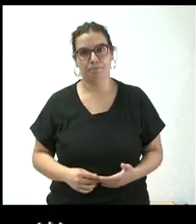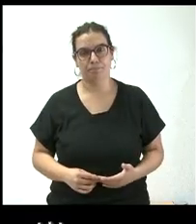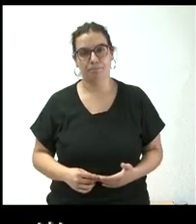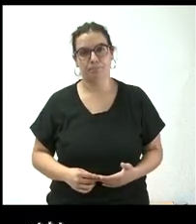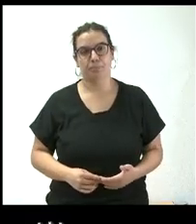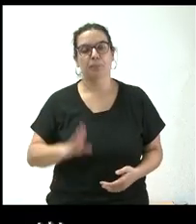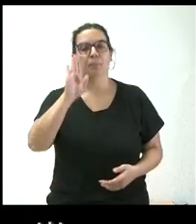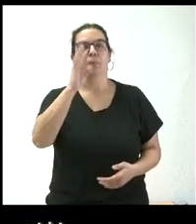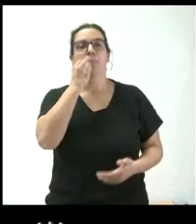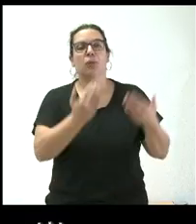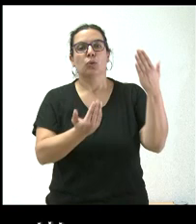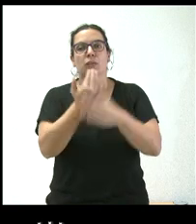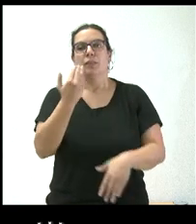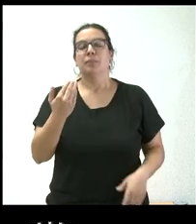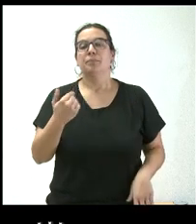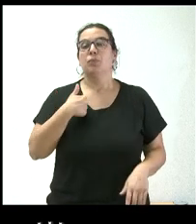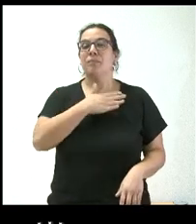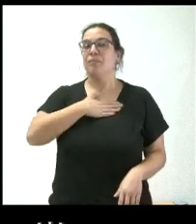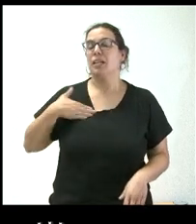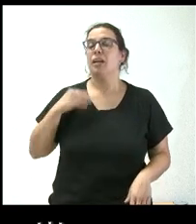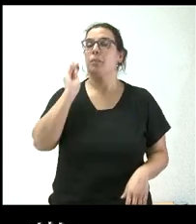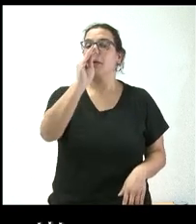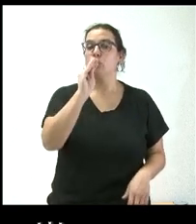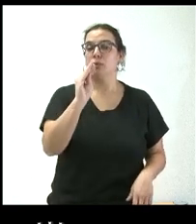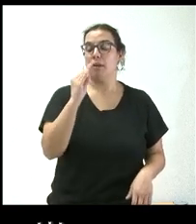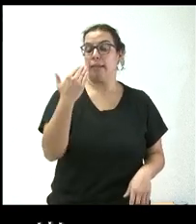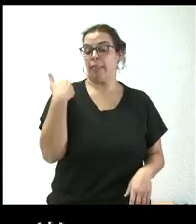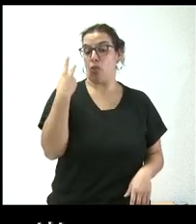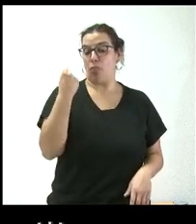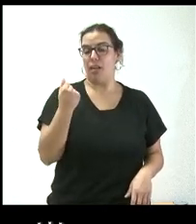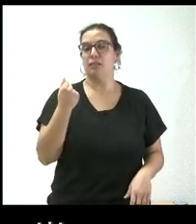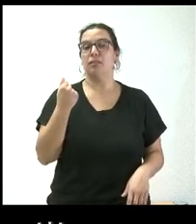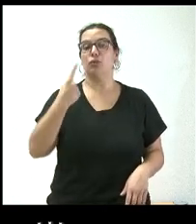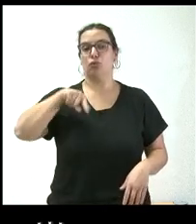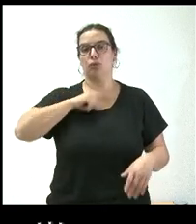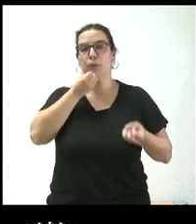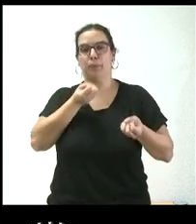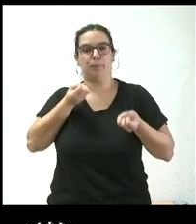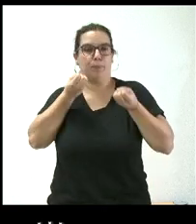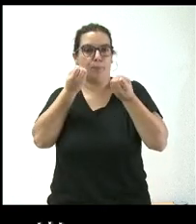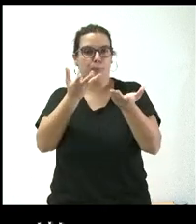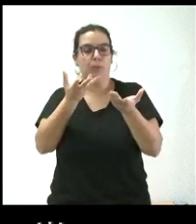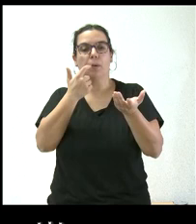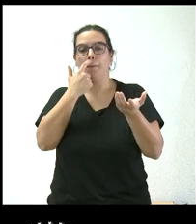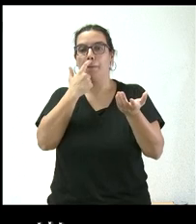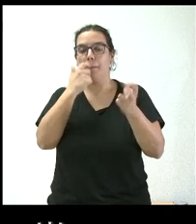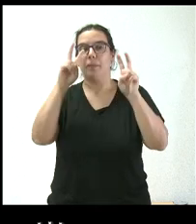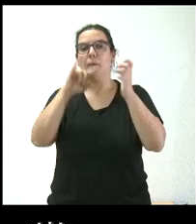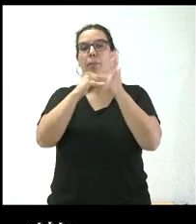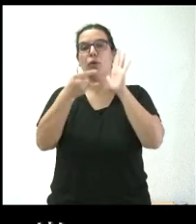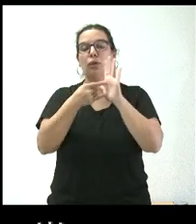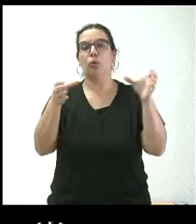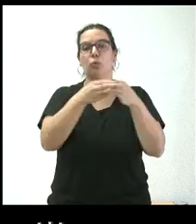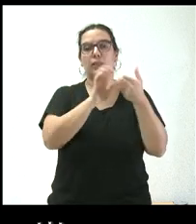Hola buenos días yo quería preguntarle hace un par de días hemos informado sobre el proyecto de la junta de Castilla y León para